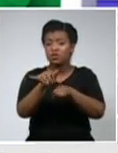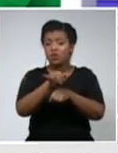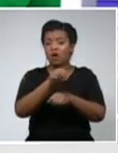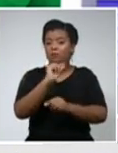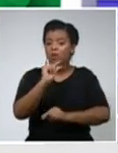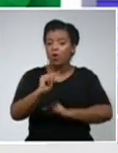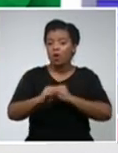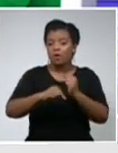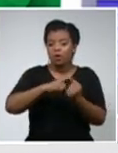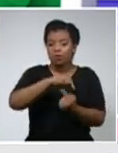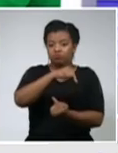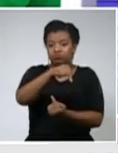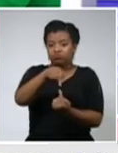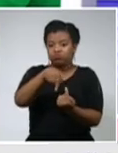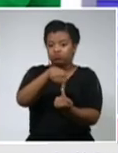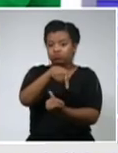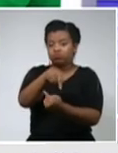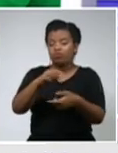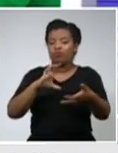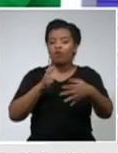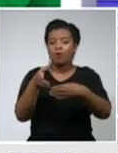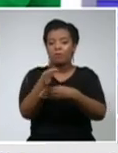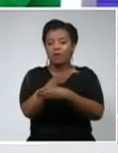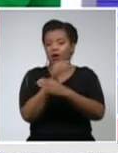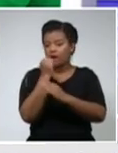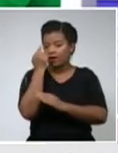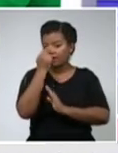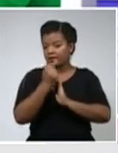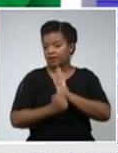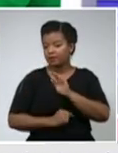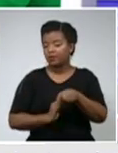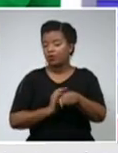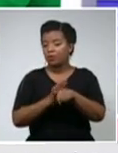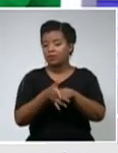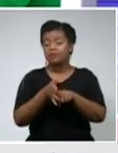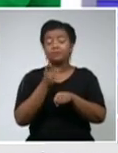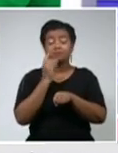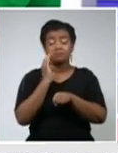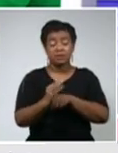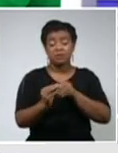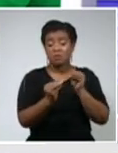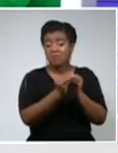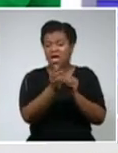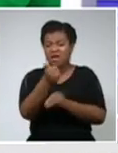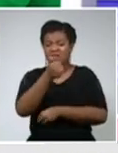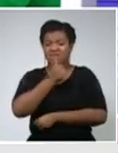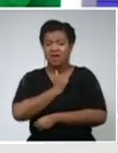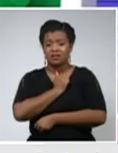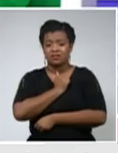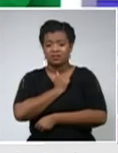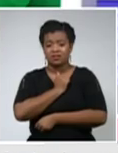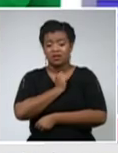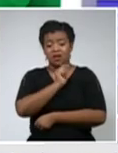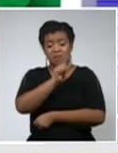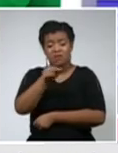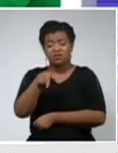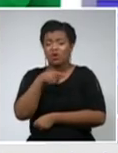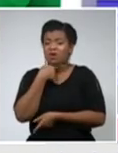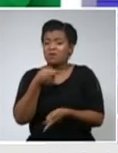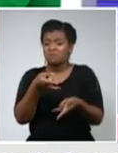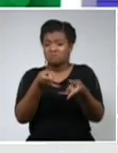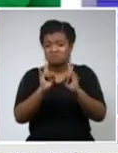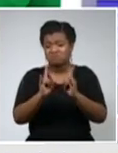pueden estar interviniendo en esta alta contagiosidad, la letalidad que se presenta en